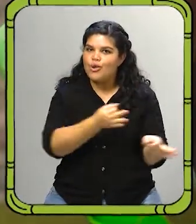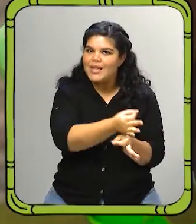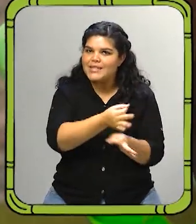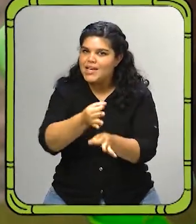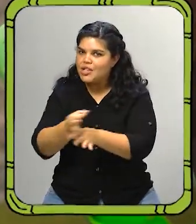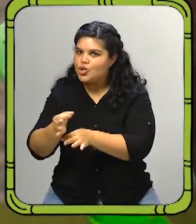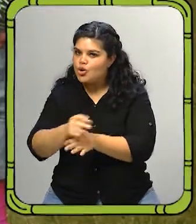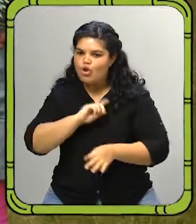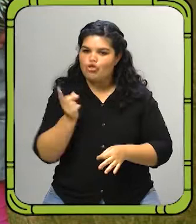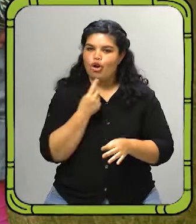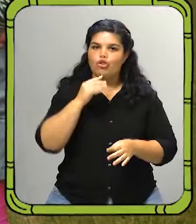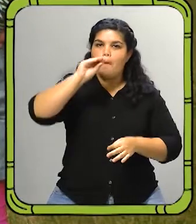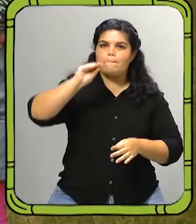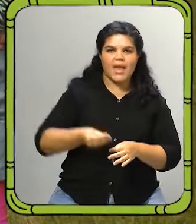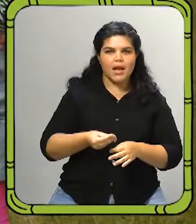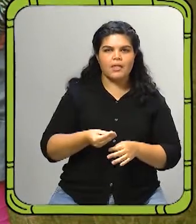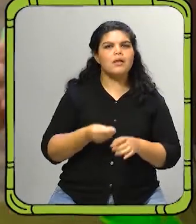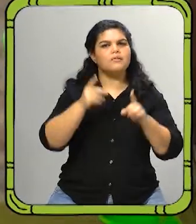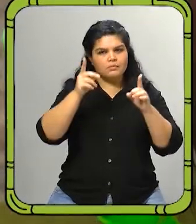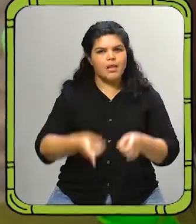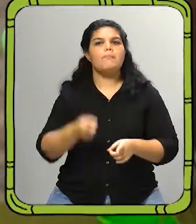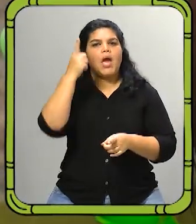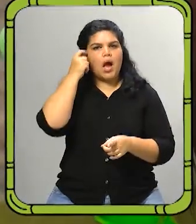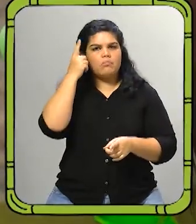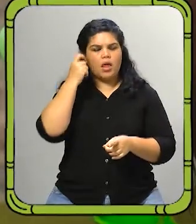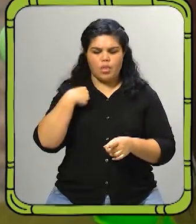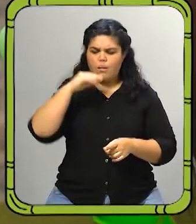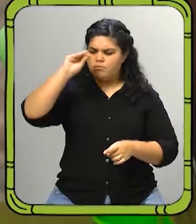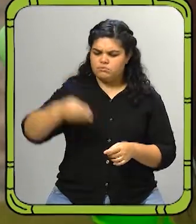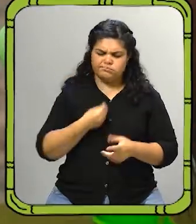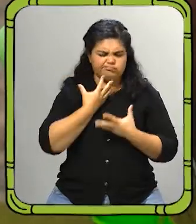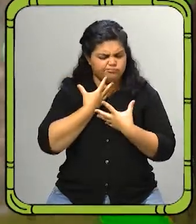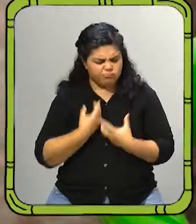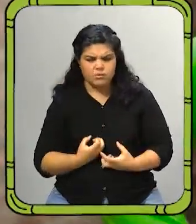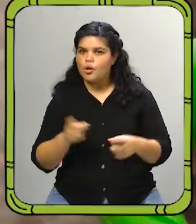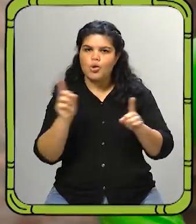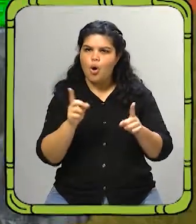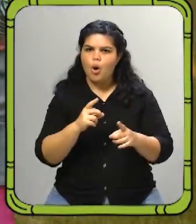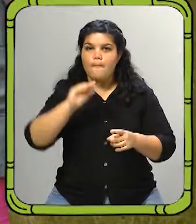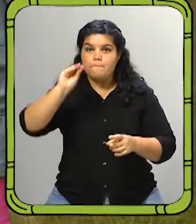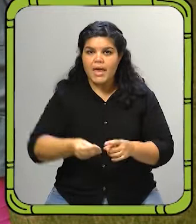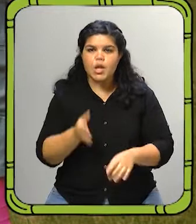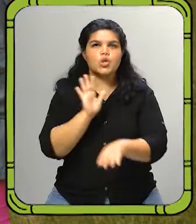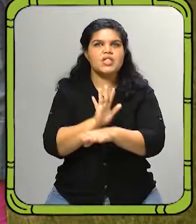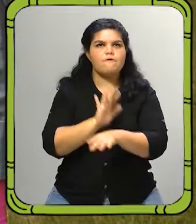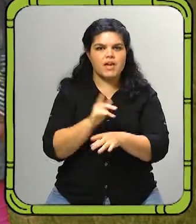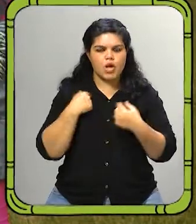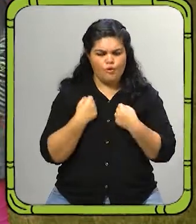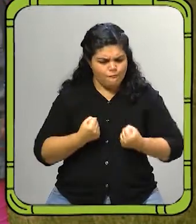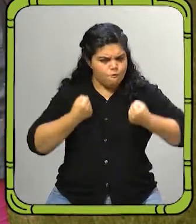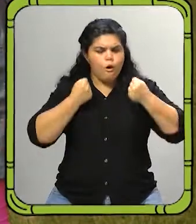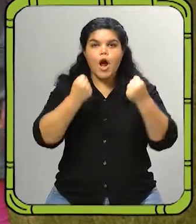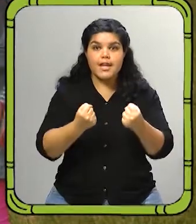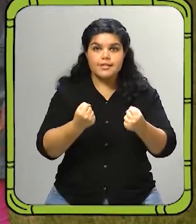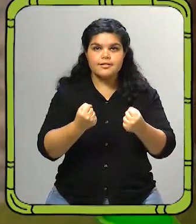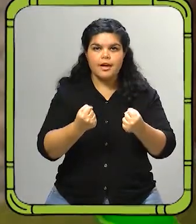perdemos también, ¿sí? Claro. El perder no me tiene que tirar. El perder me tiene que hacer fuerte para que en la próxima pueda ver en qué